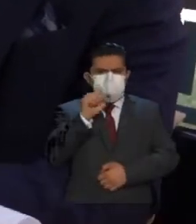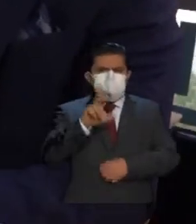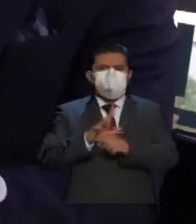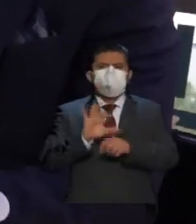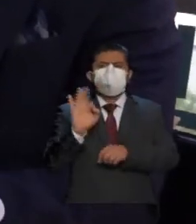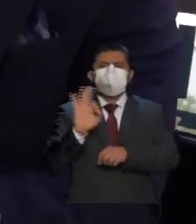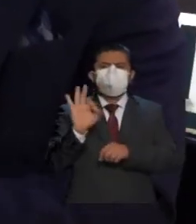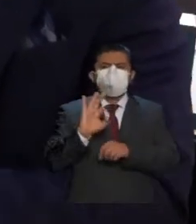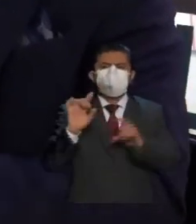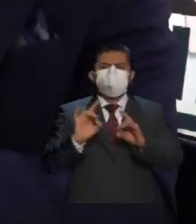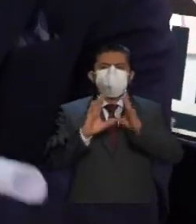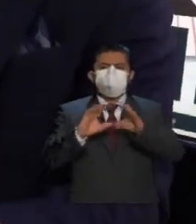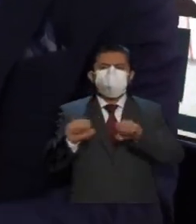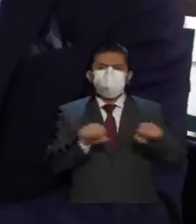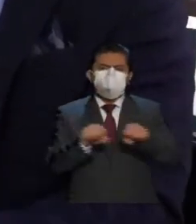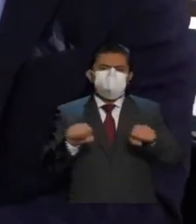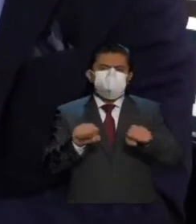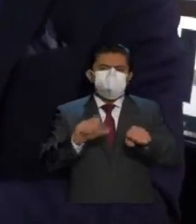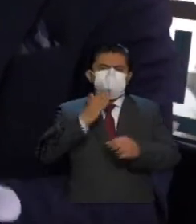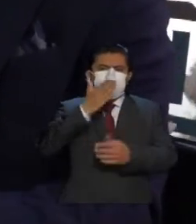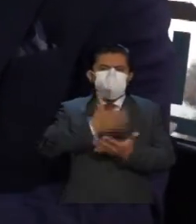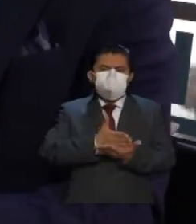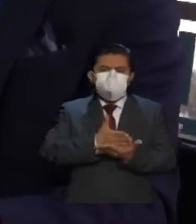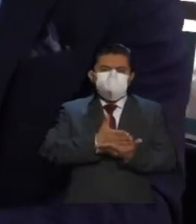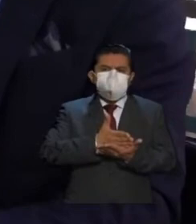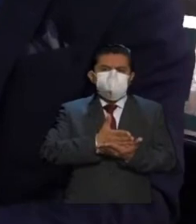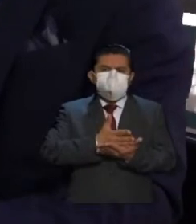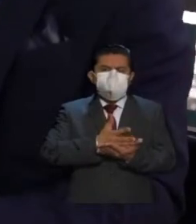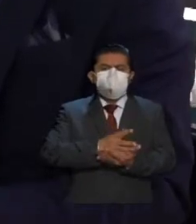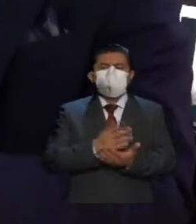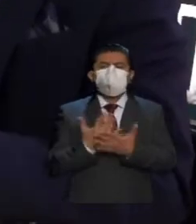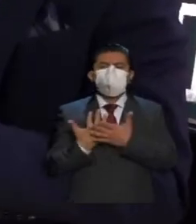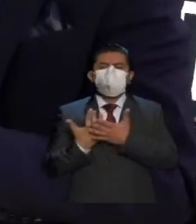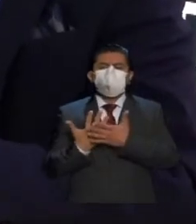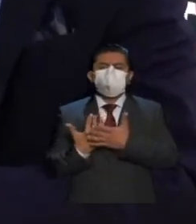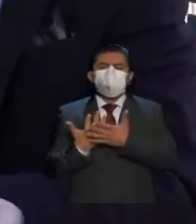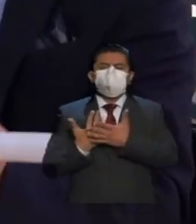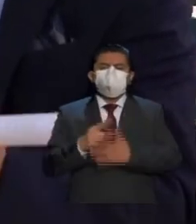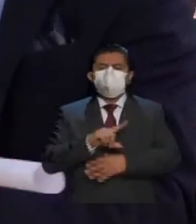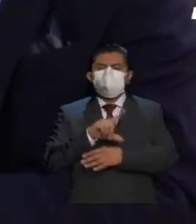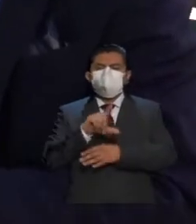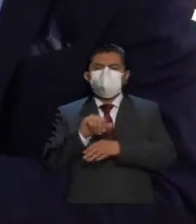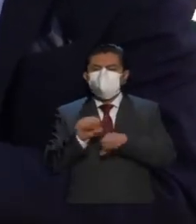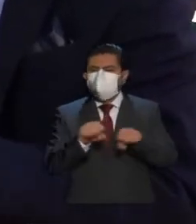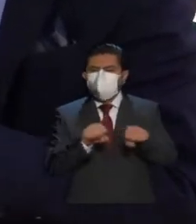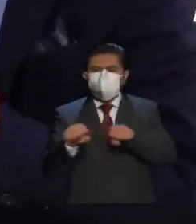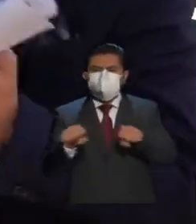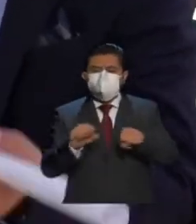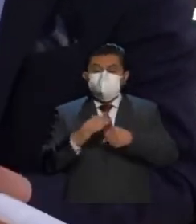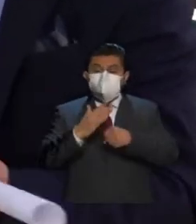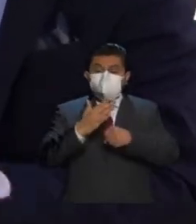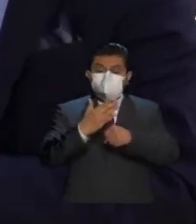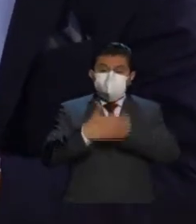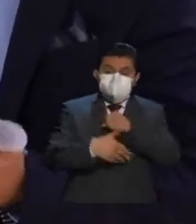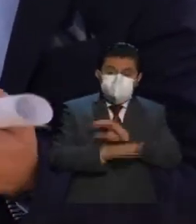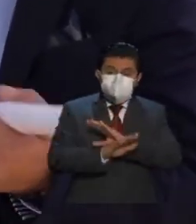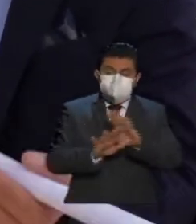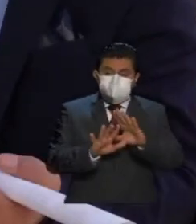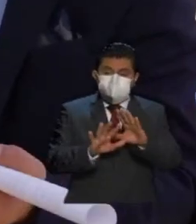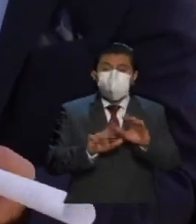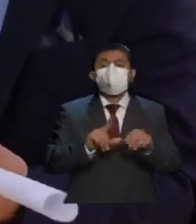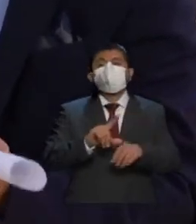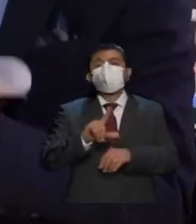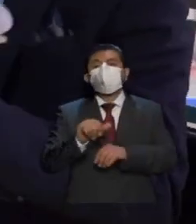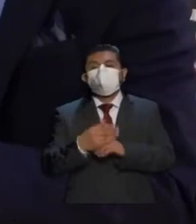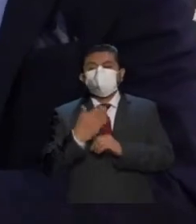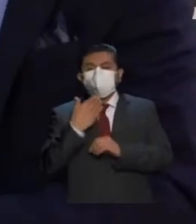puede parar el sistema y después que pase el sismo se continúa y hay protocolos después de un